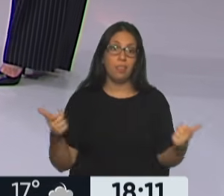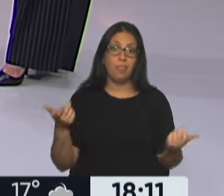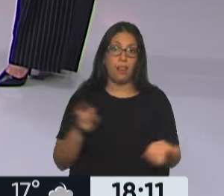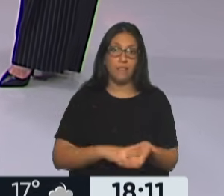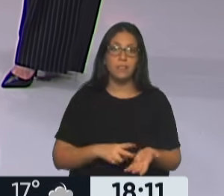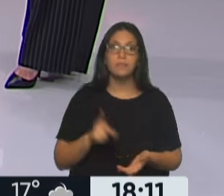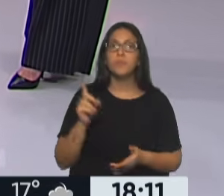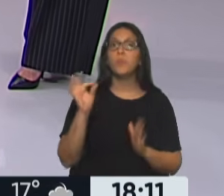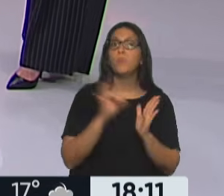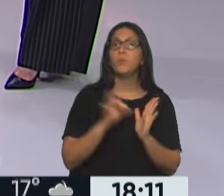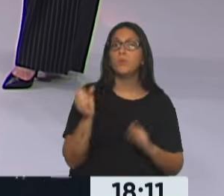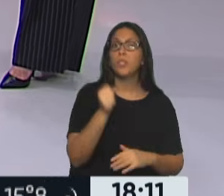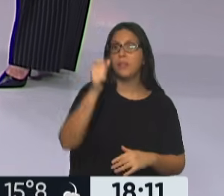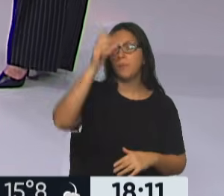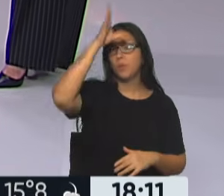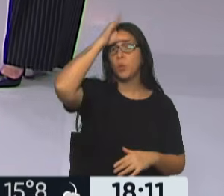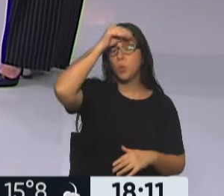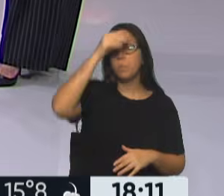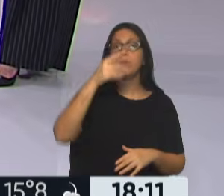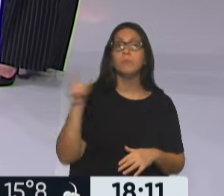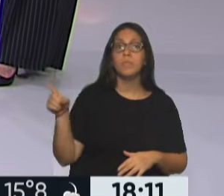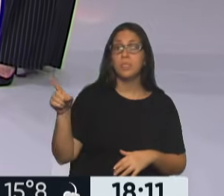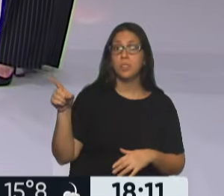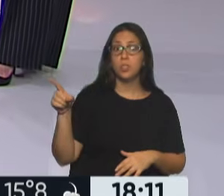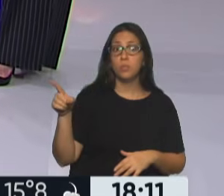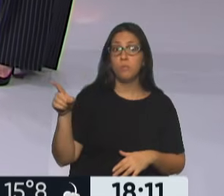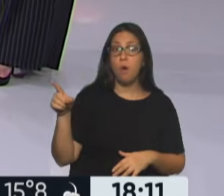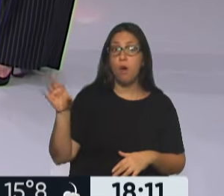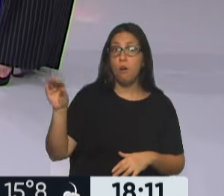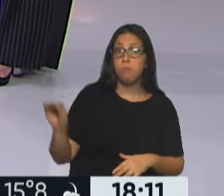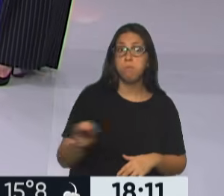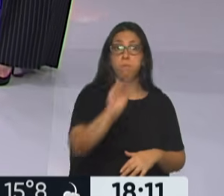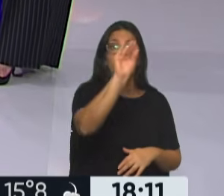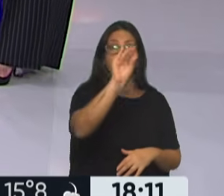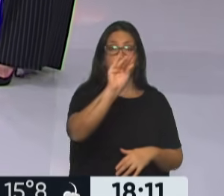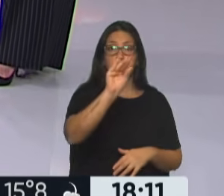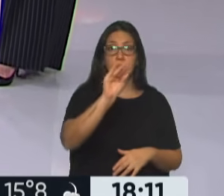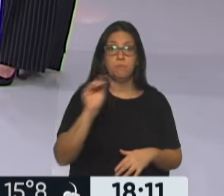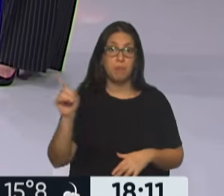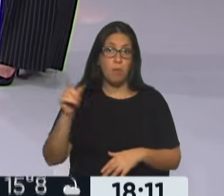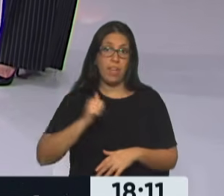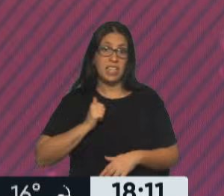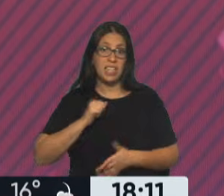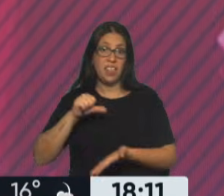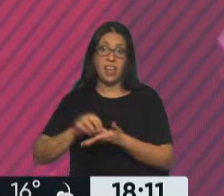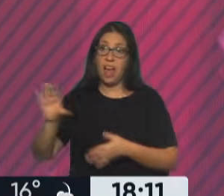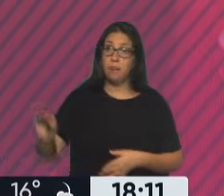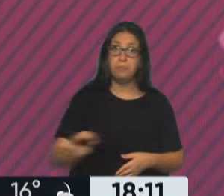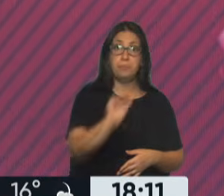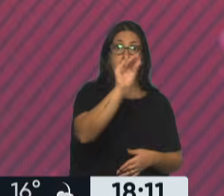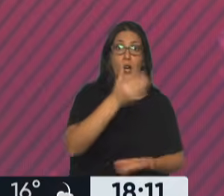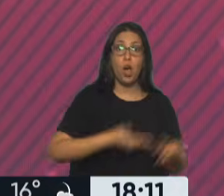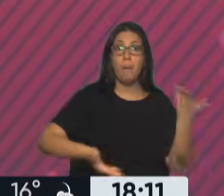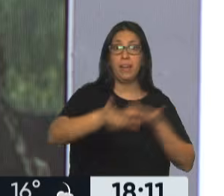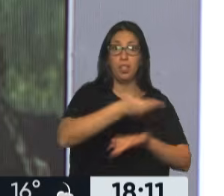nada, el presidente Donald Trump retuiteó el tuit que recién estábamos justamente leyendo del canciller iraní. No es un dato menor para nada, ¿no? No es un